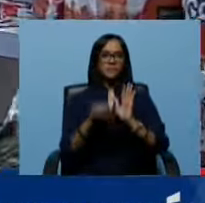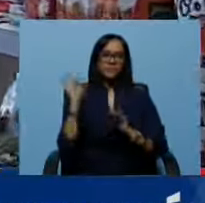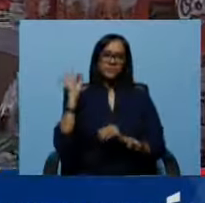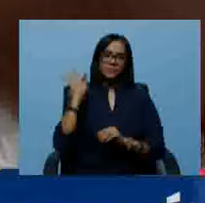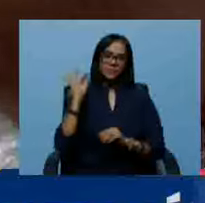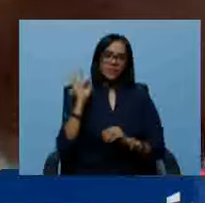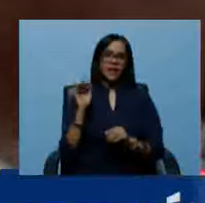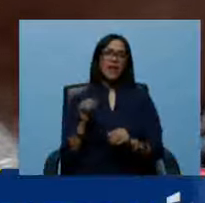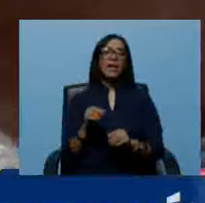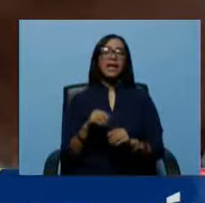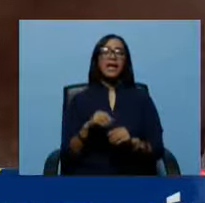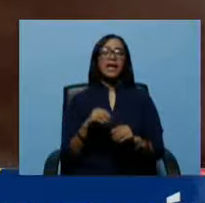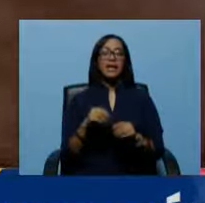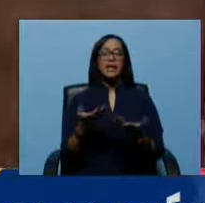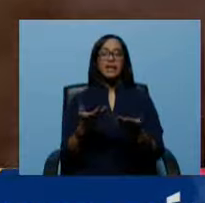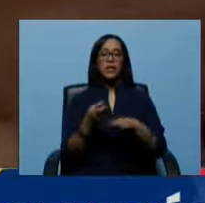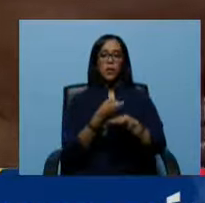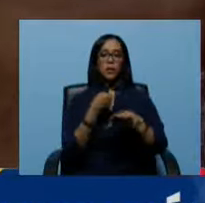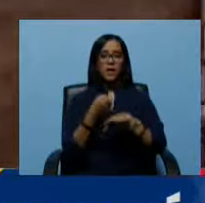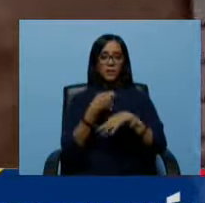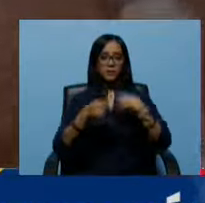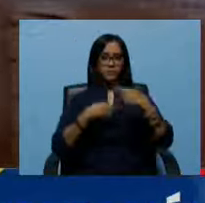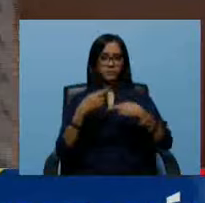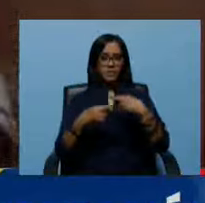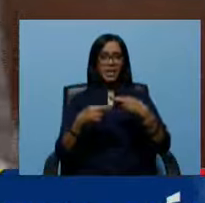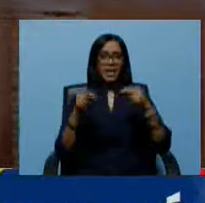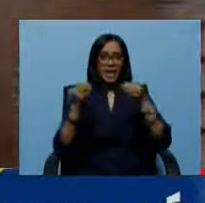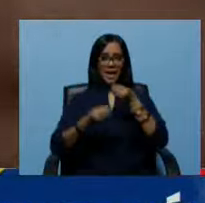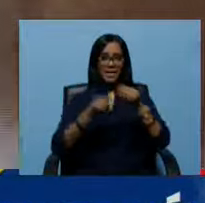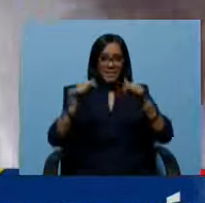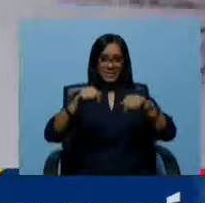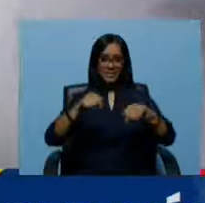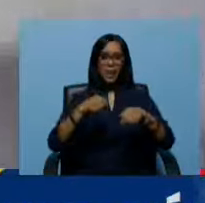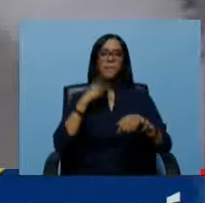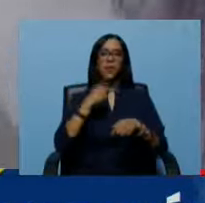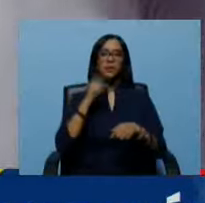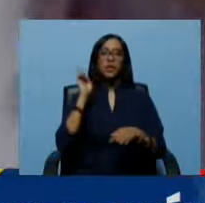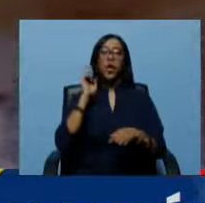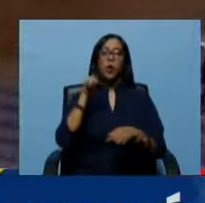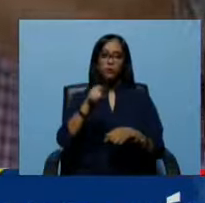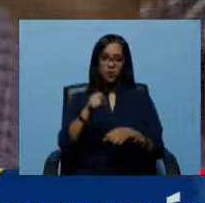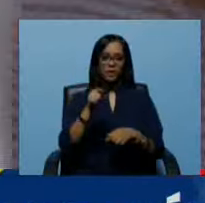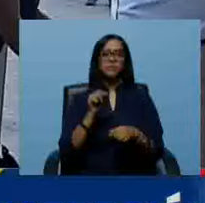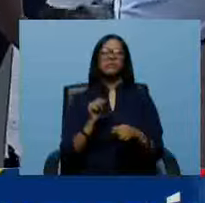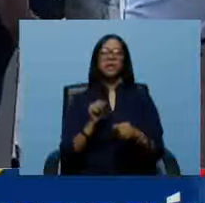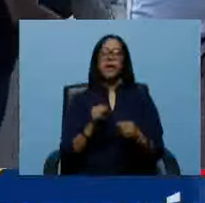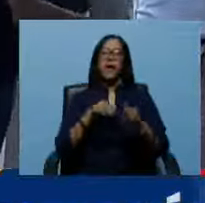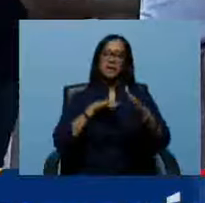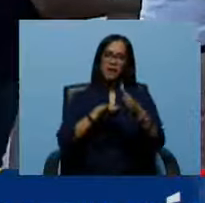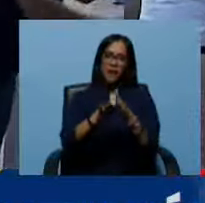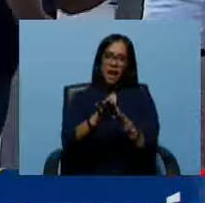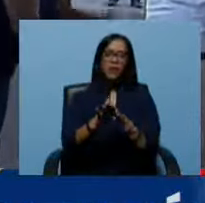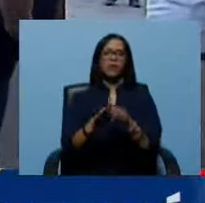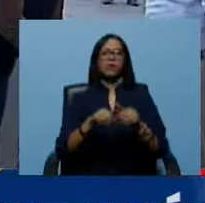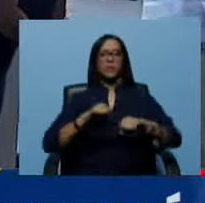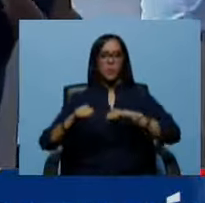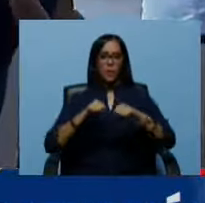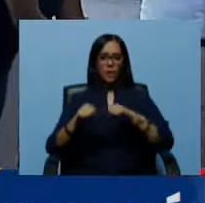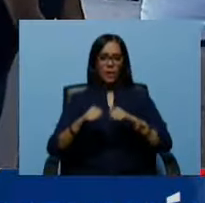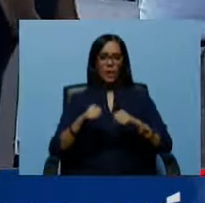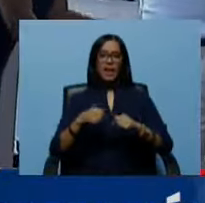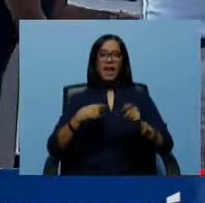la Quinta República, lo que ha sido esta política que usted ha llevado adelante de promover la exportación no petrolera,